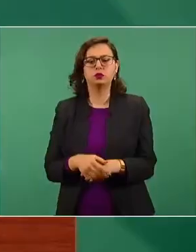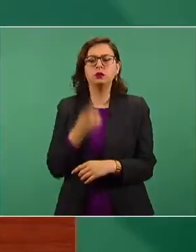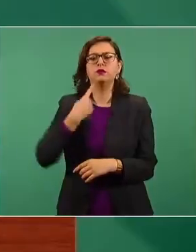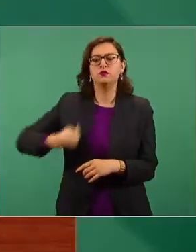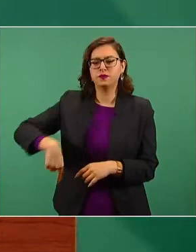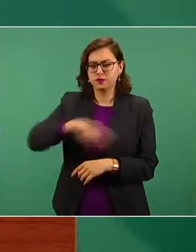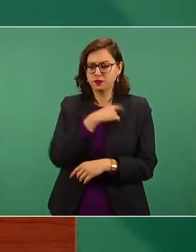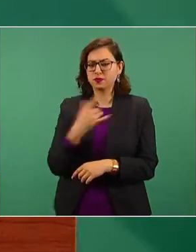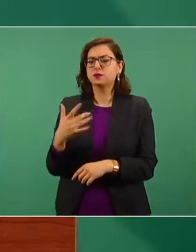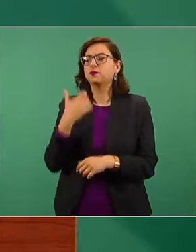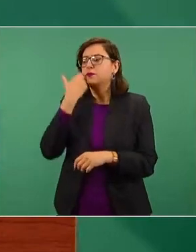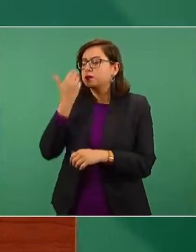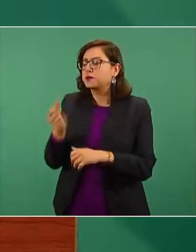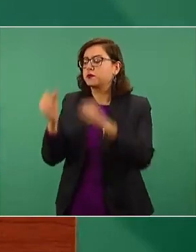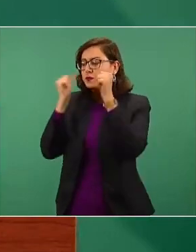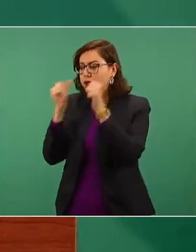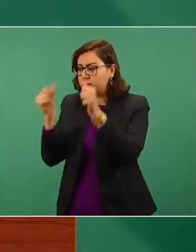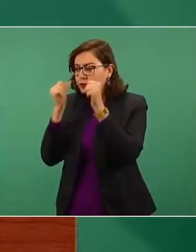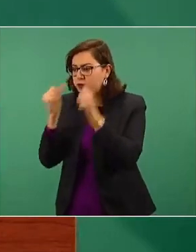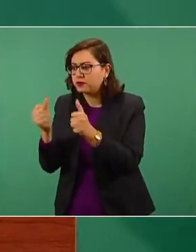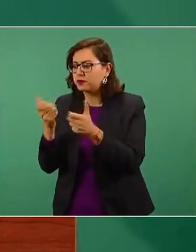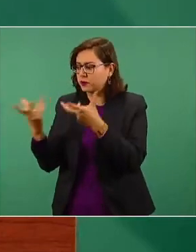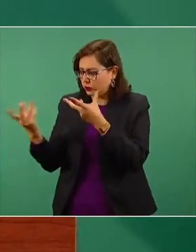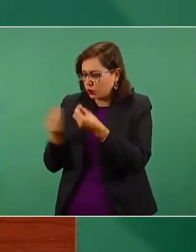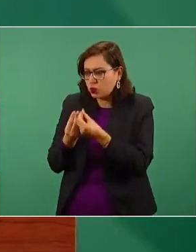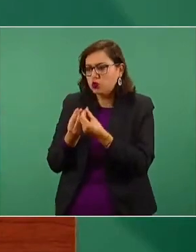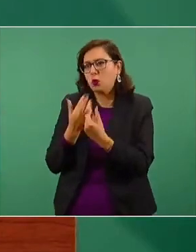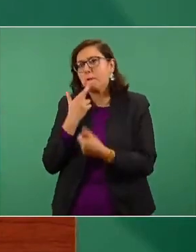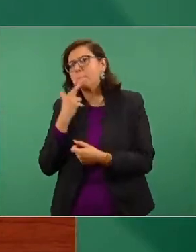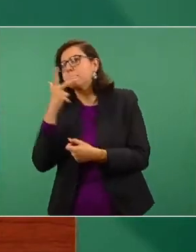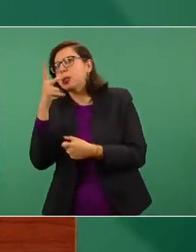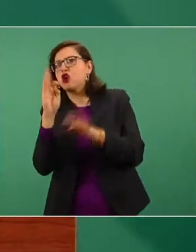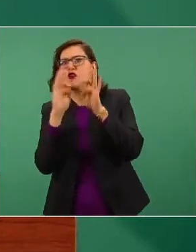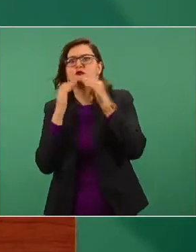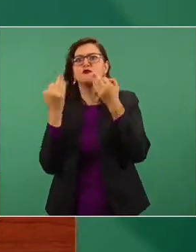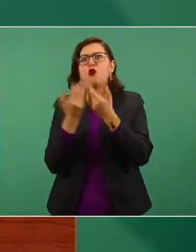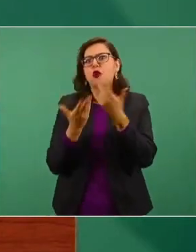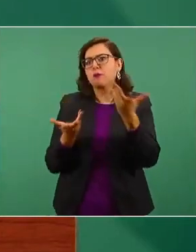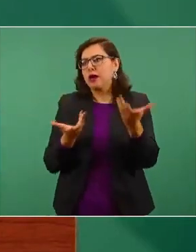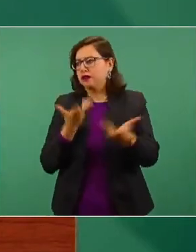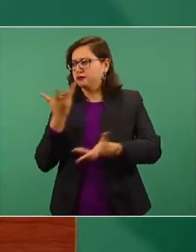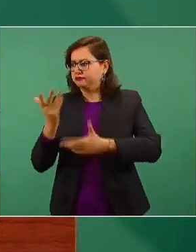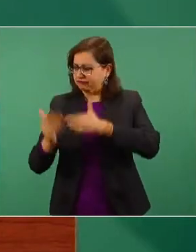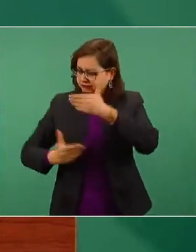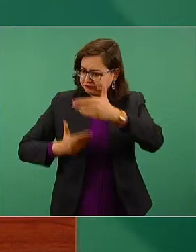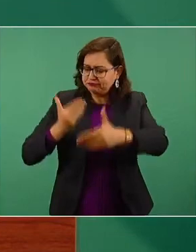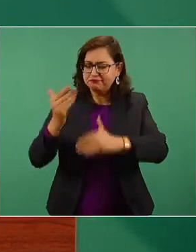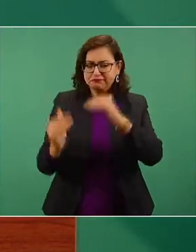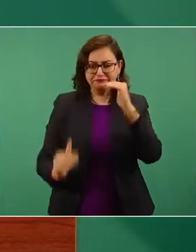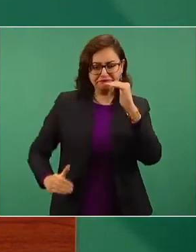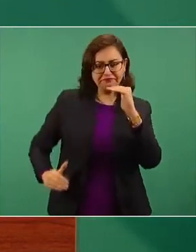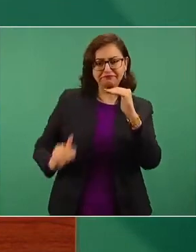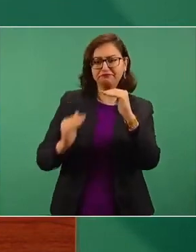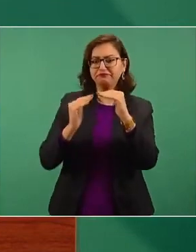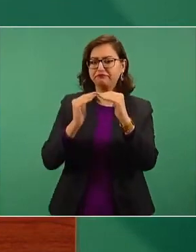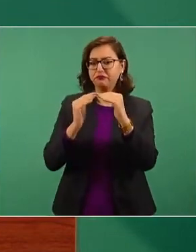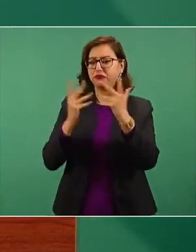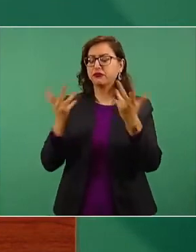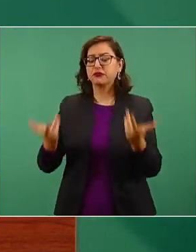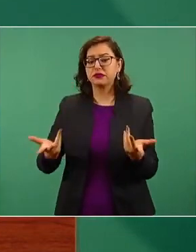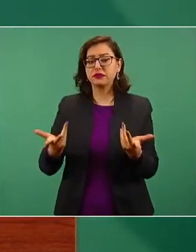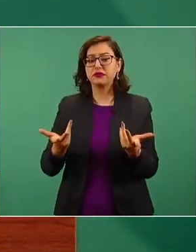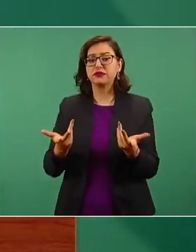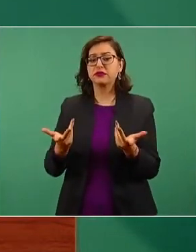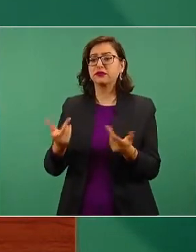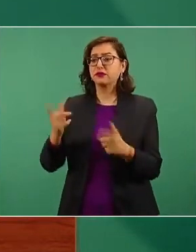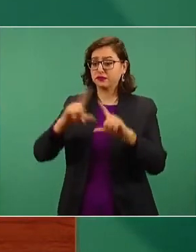de buscar conjuntamente mejores rutas para avanzar en el camino de la igualdad, porque la transformación del país